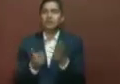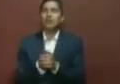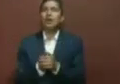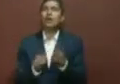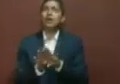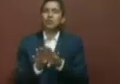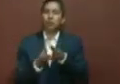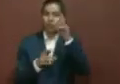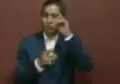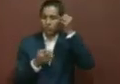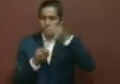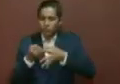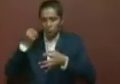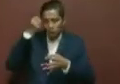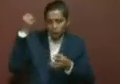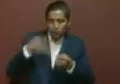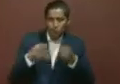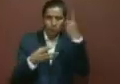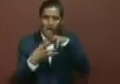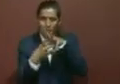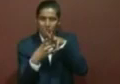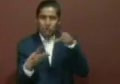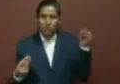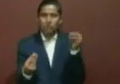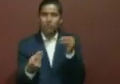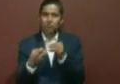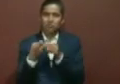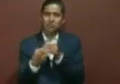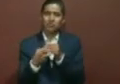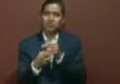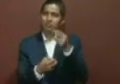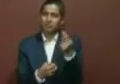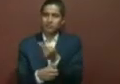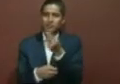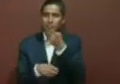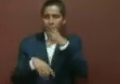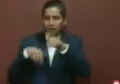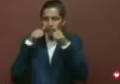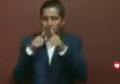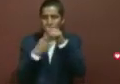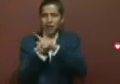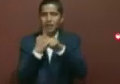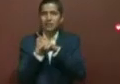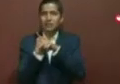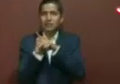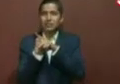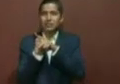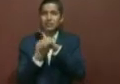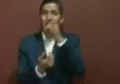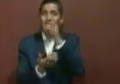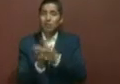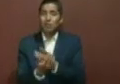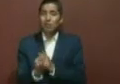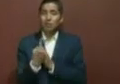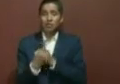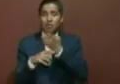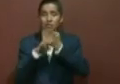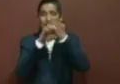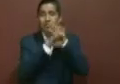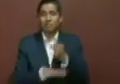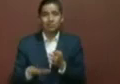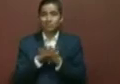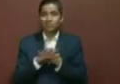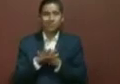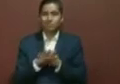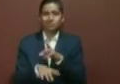abonar a construir una solución de largo plazo para el país, porque no solamente es un tema de los estados.